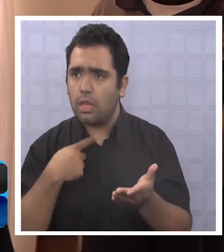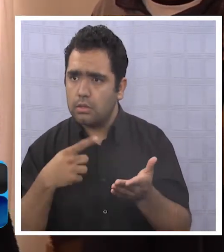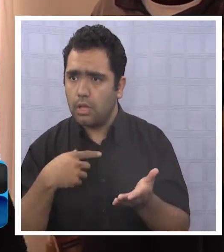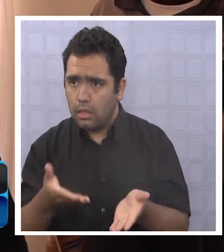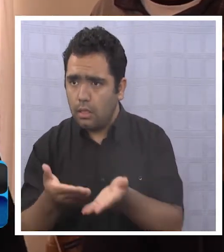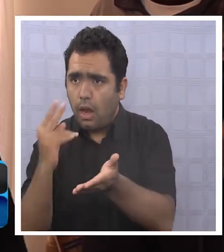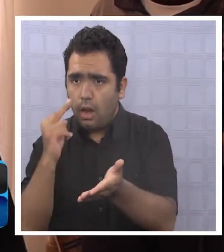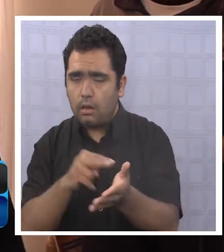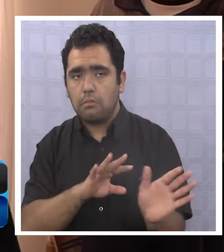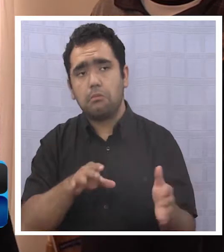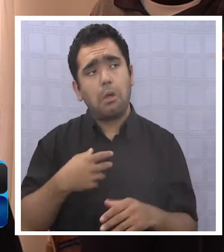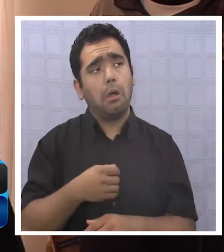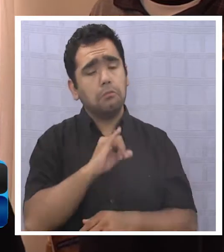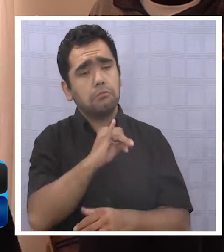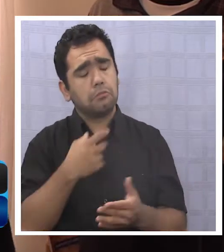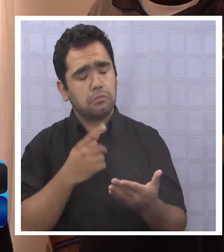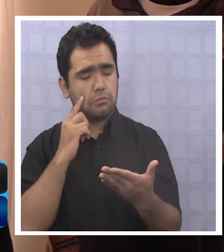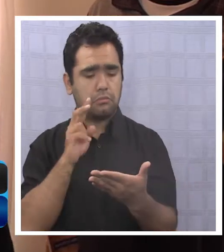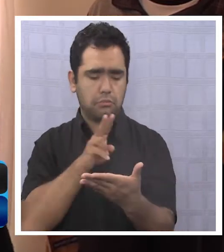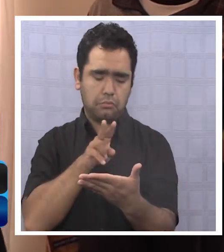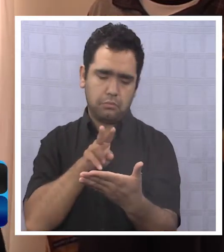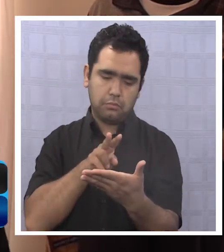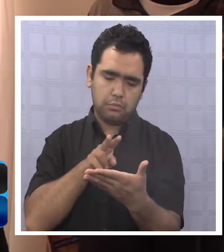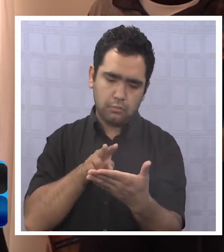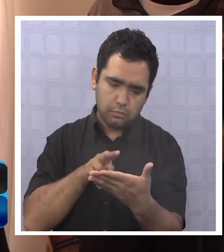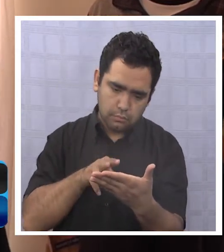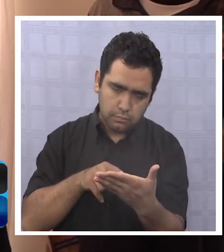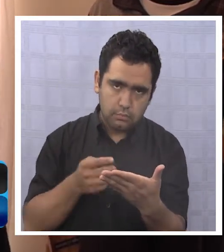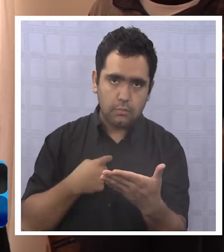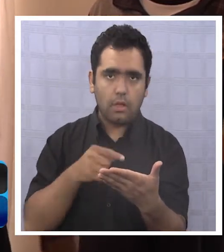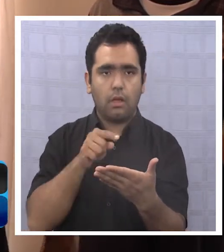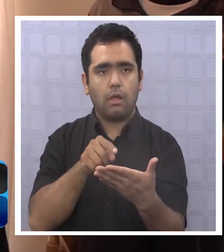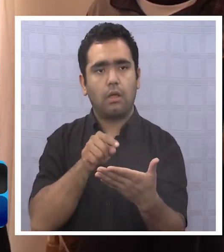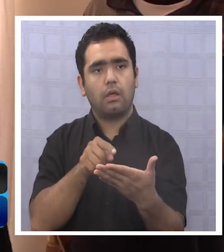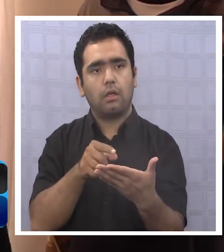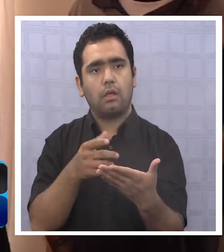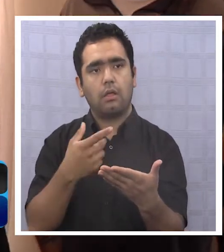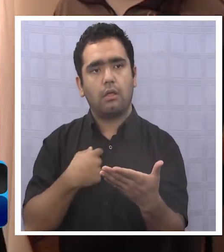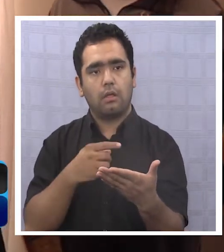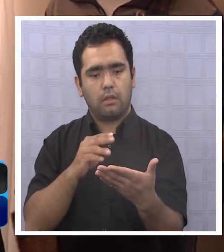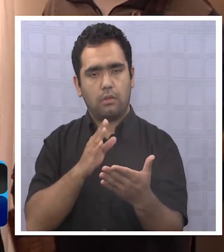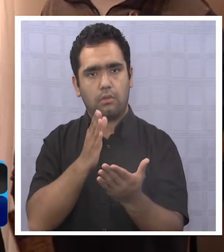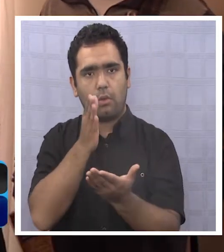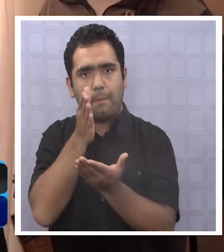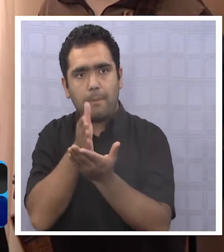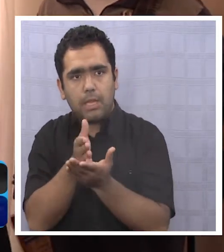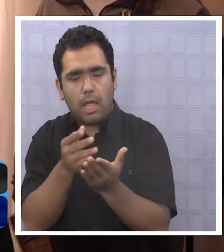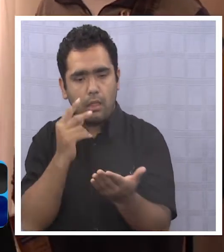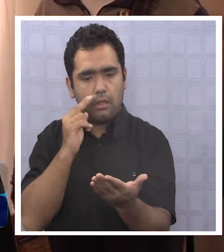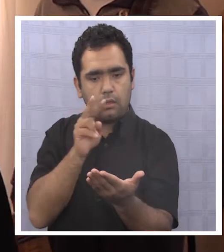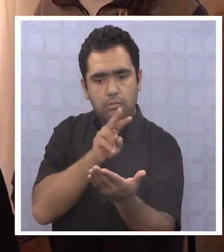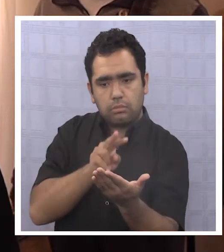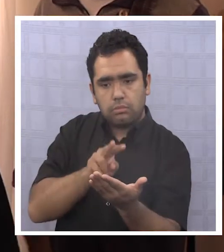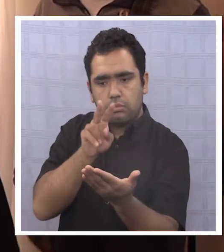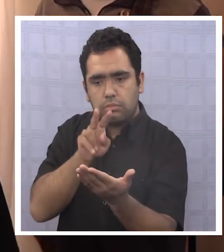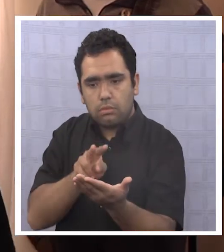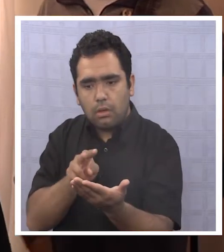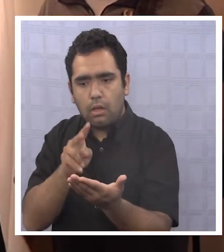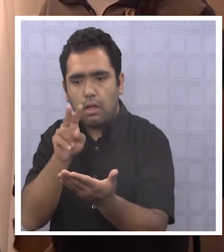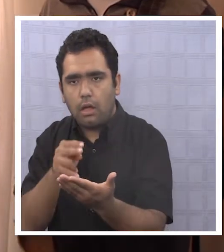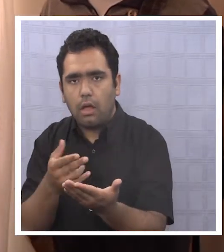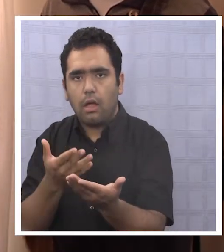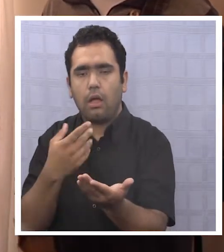súper interesante, léelo. Ya, mamá, ya. Lo empecé a leer y aunque haya llegado a la